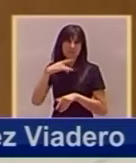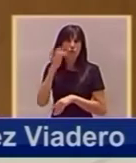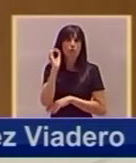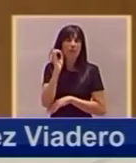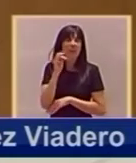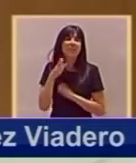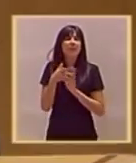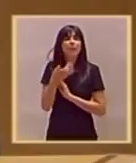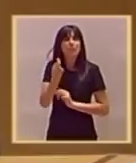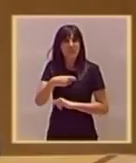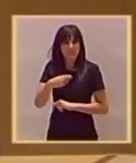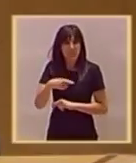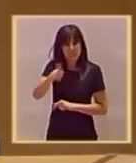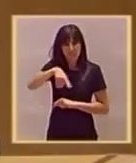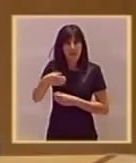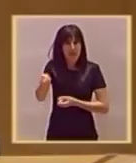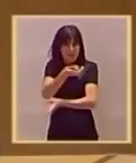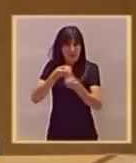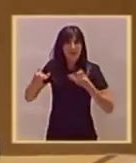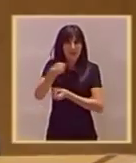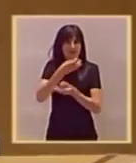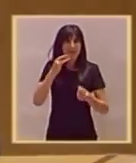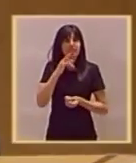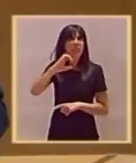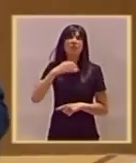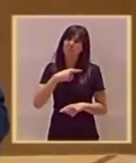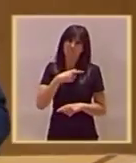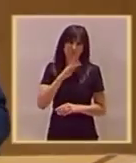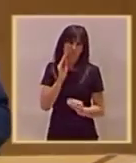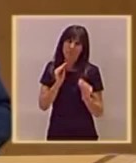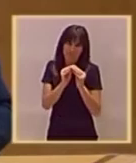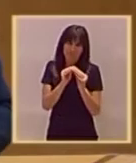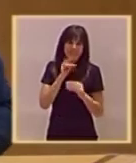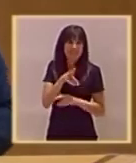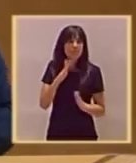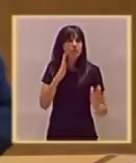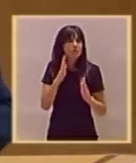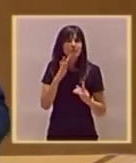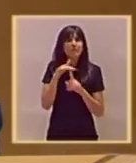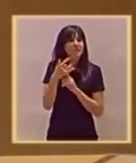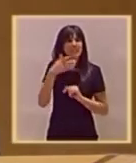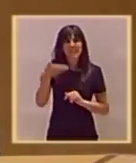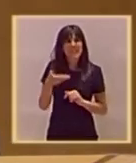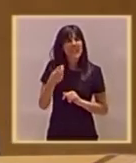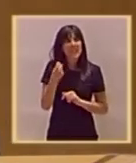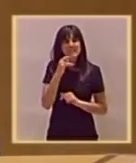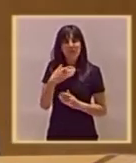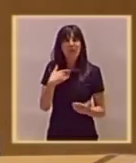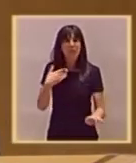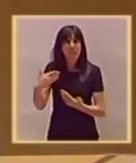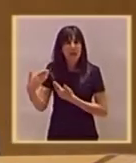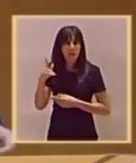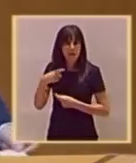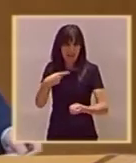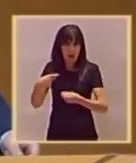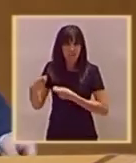ya, para analizar la situación y coordinar esfuerzos y políticas. Es el momento más necesario del diálogo y la negociación, y